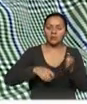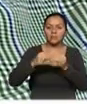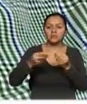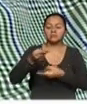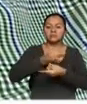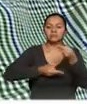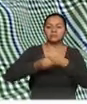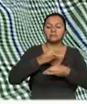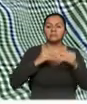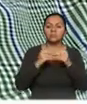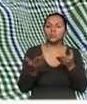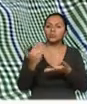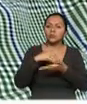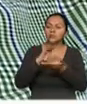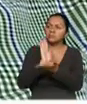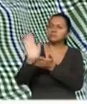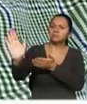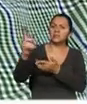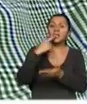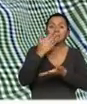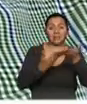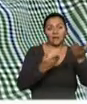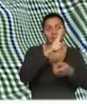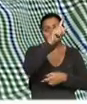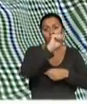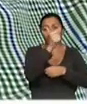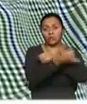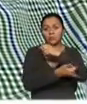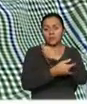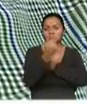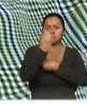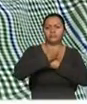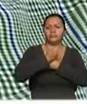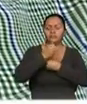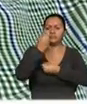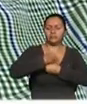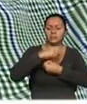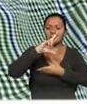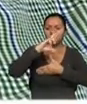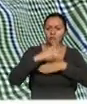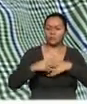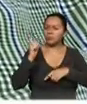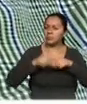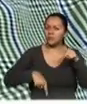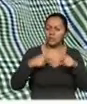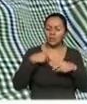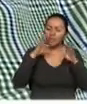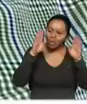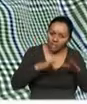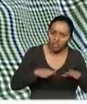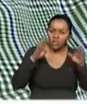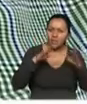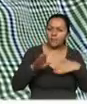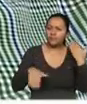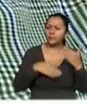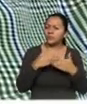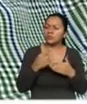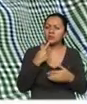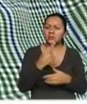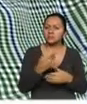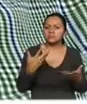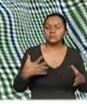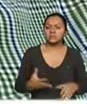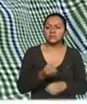renegociar contratos que parecen cláusulas de Dios, que en América Latina eran intocables, sobre el subterfugio